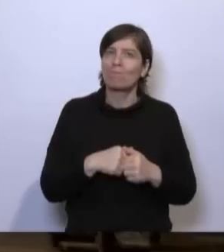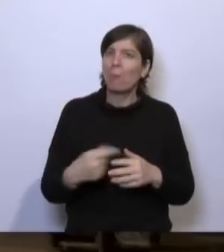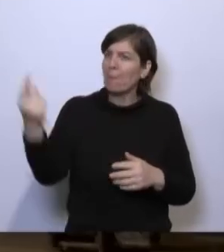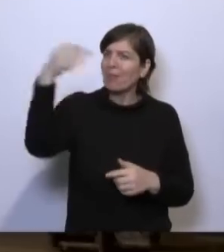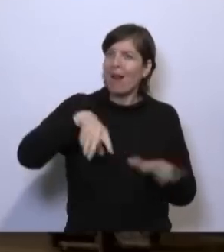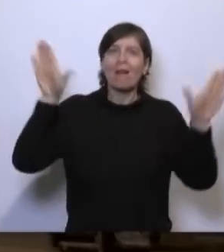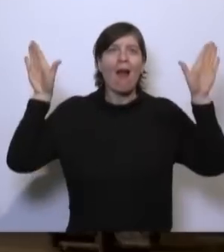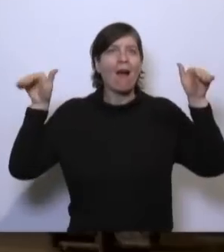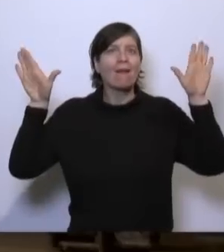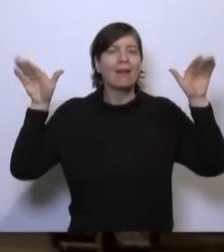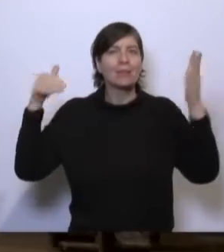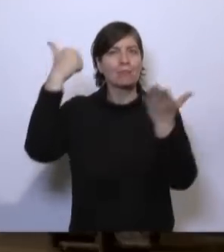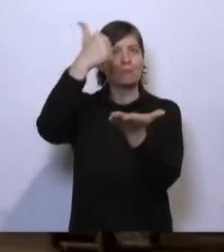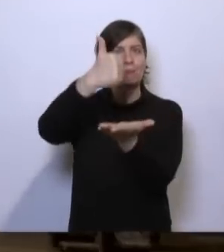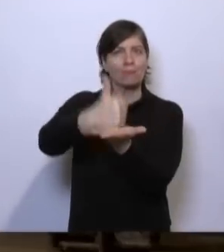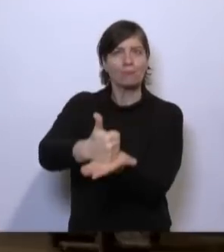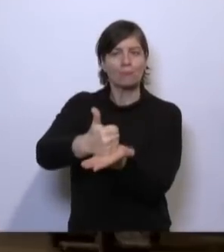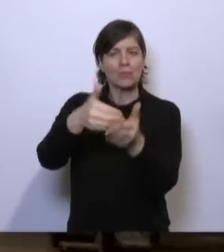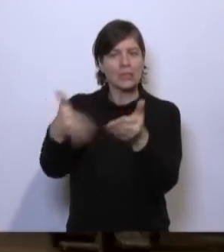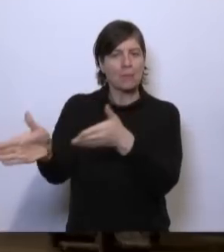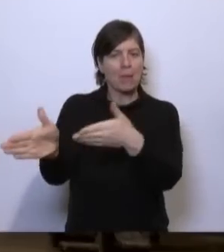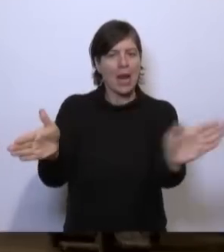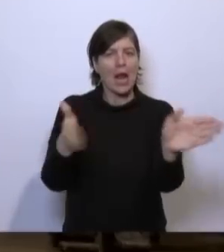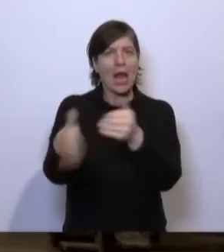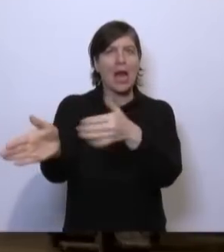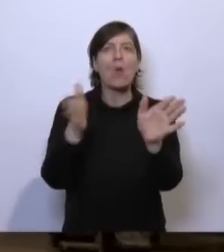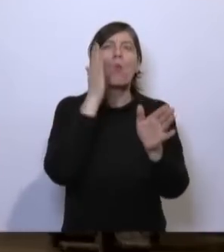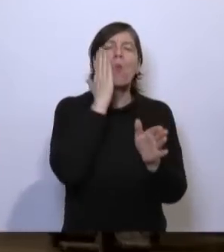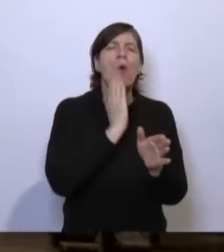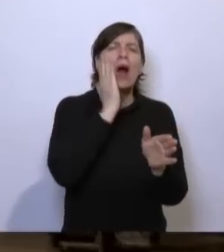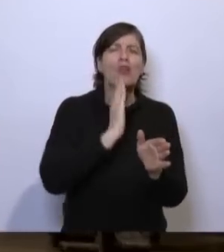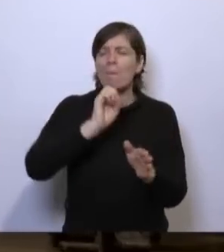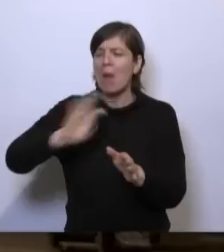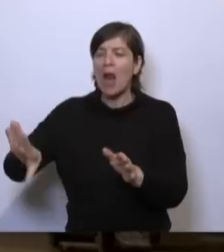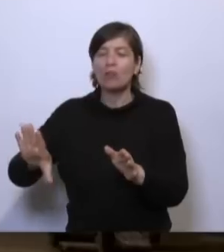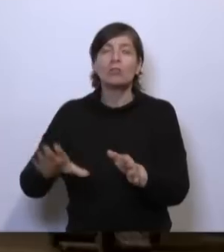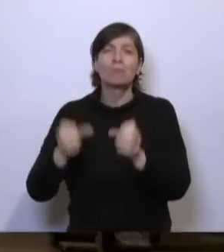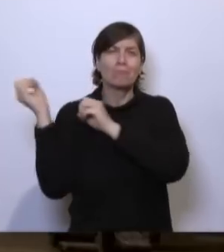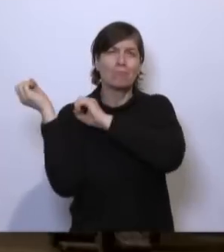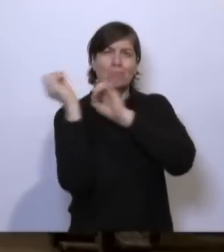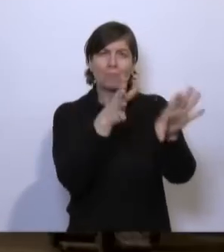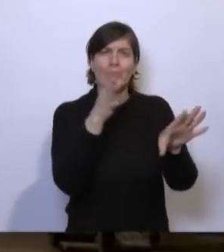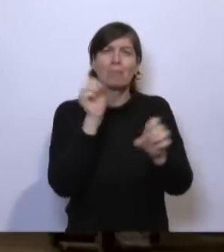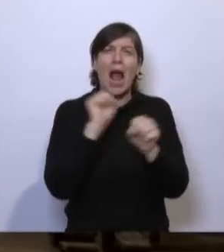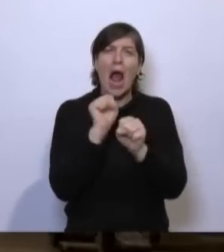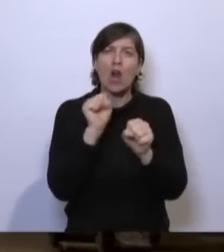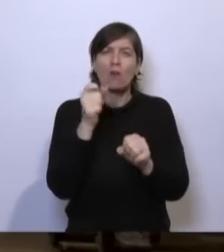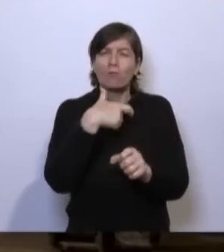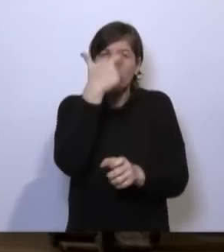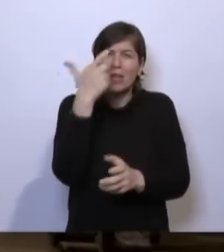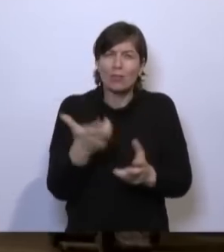los ángeles y separarán a los malos de entre los justos para arrojarlos en el horno